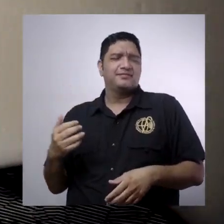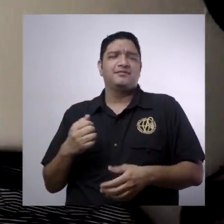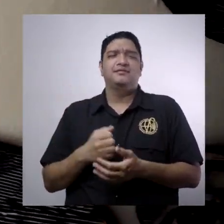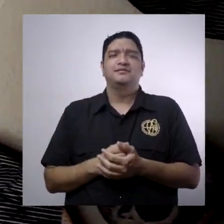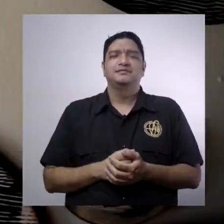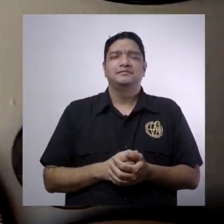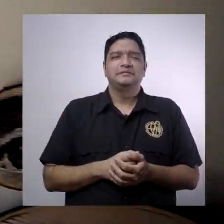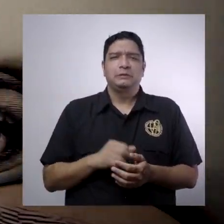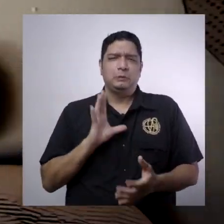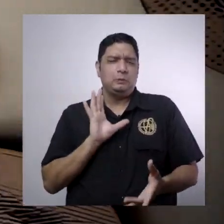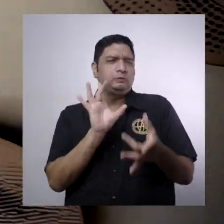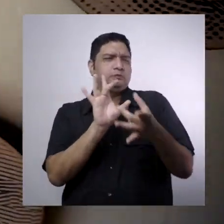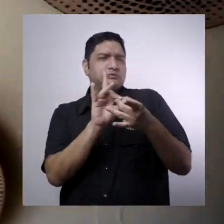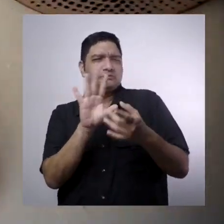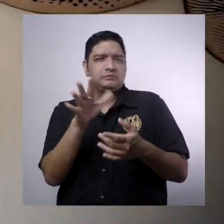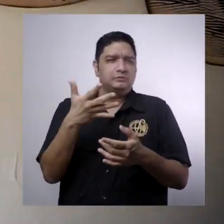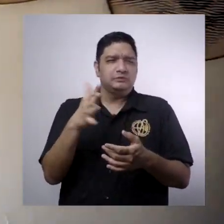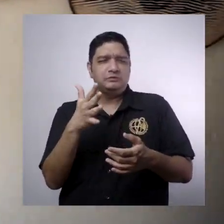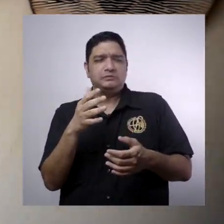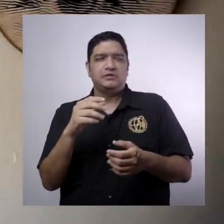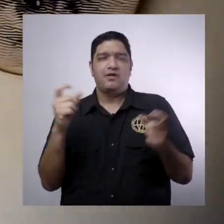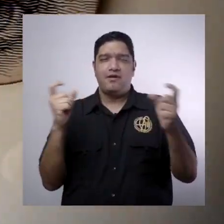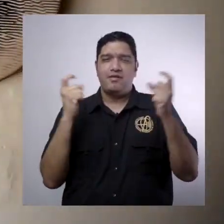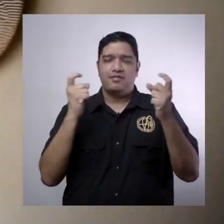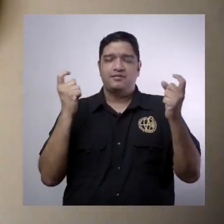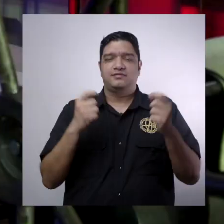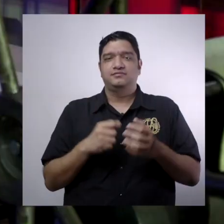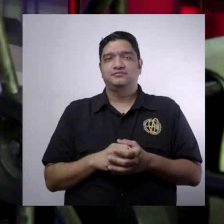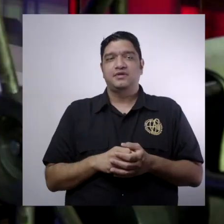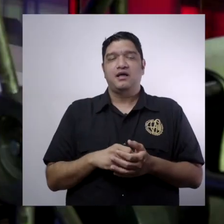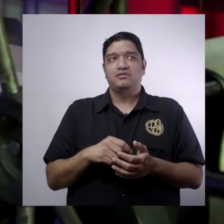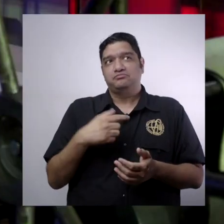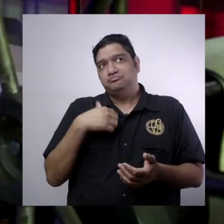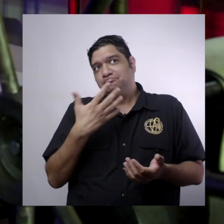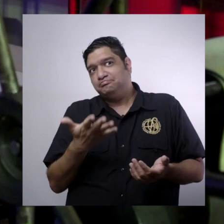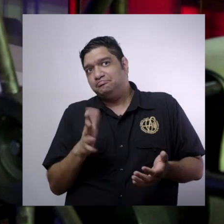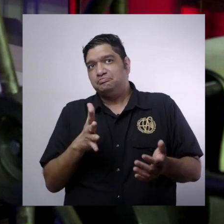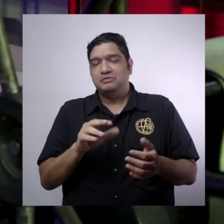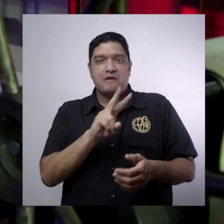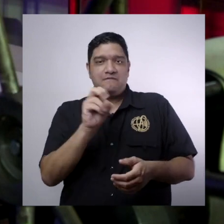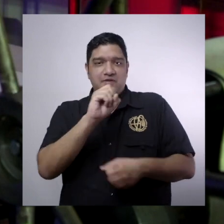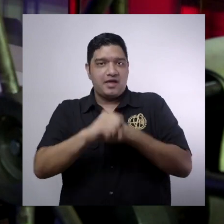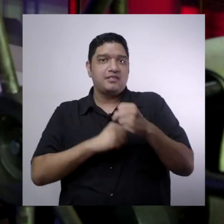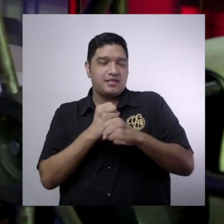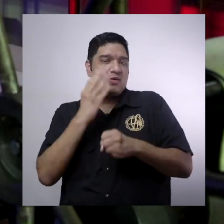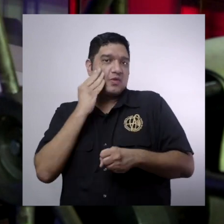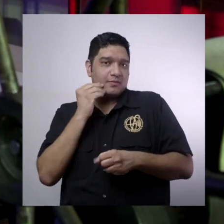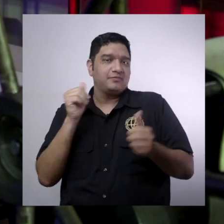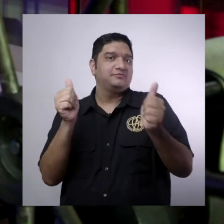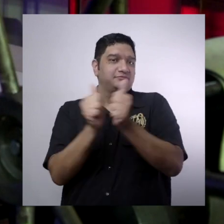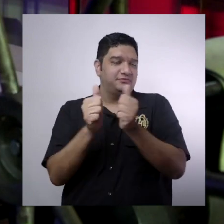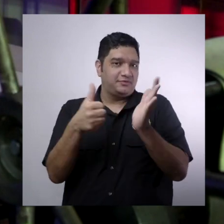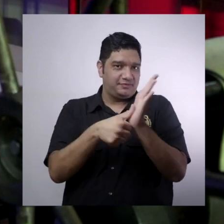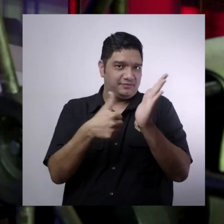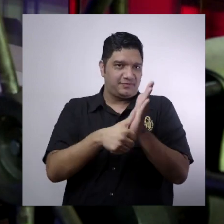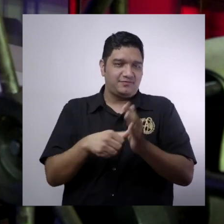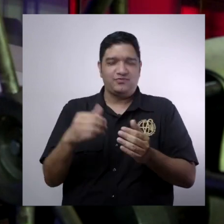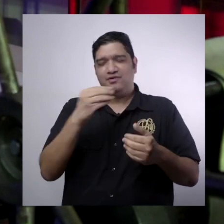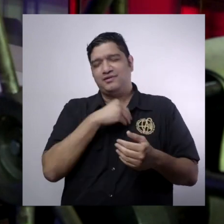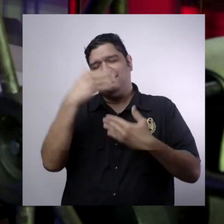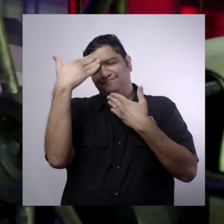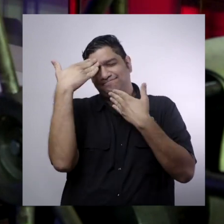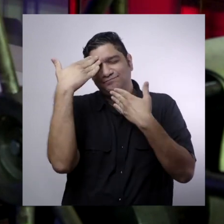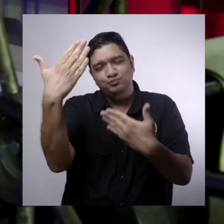hace aproximadamente 20 años. Y pues yo les agradezco mucho, mucho, mucho a la